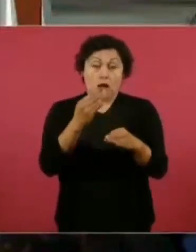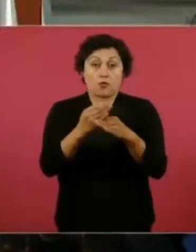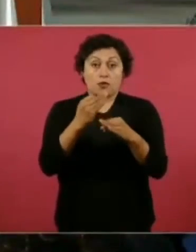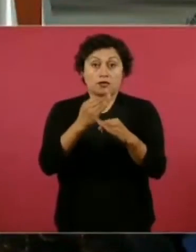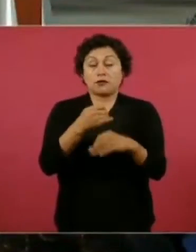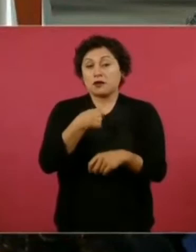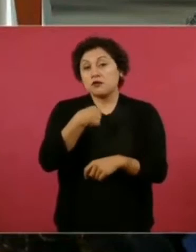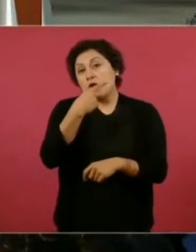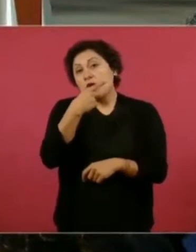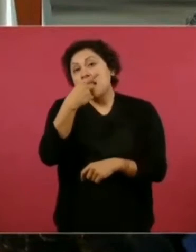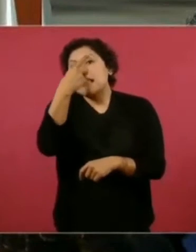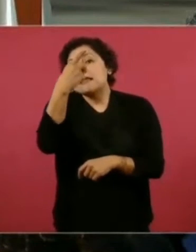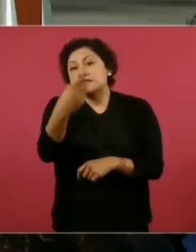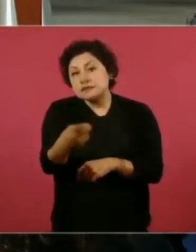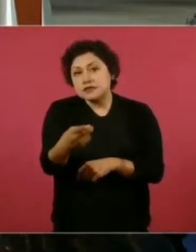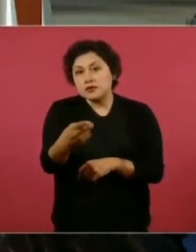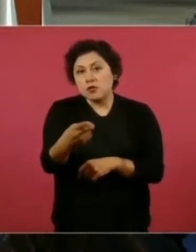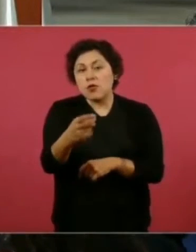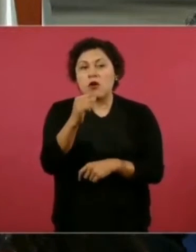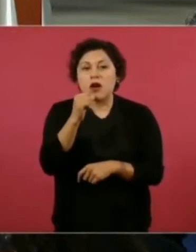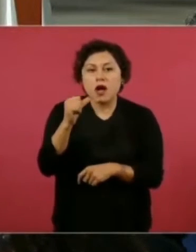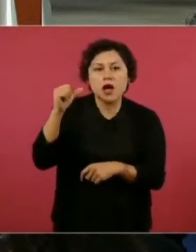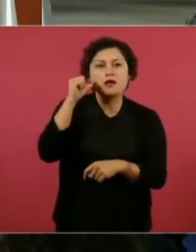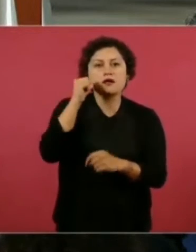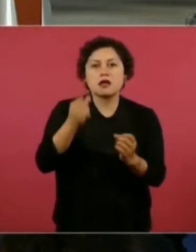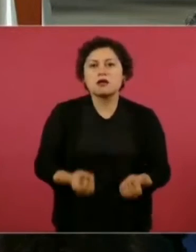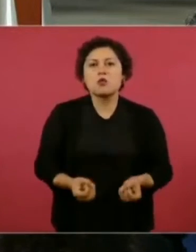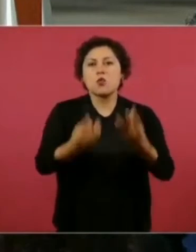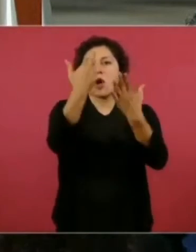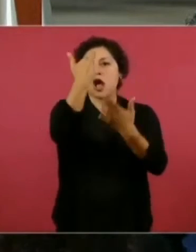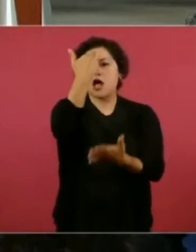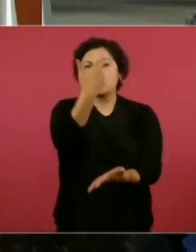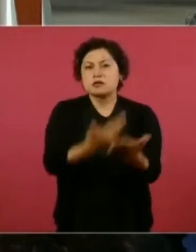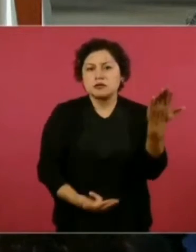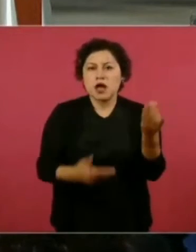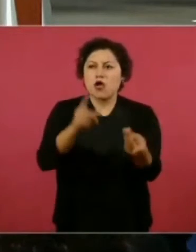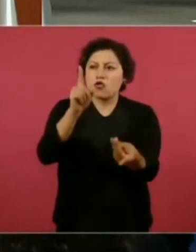cuántos delitos hubieron ayer, en dónde.